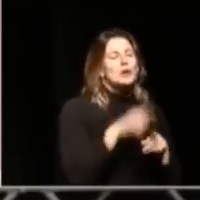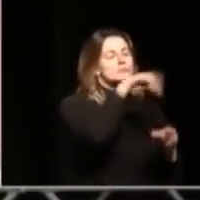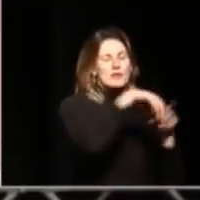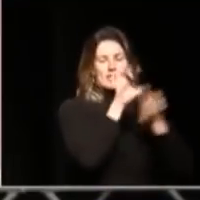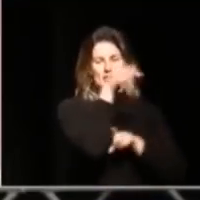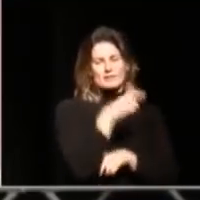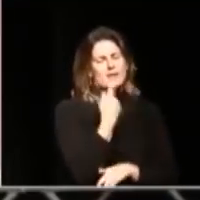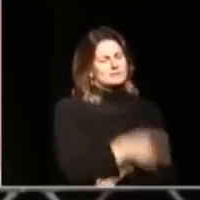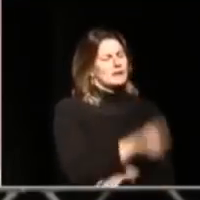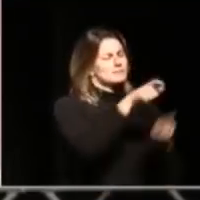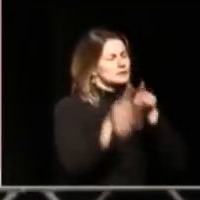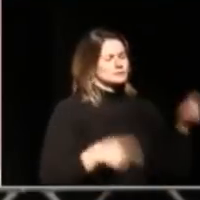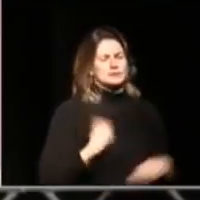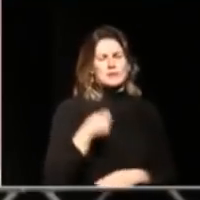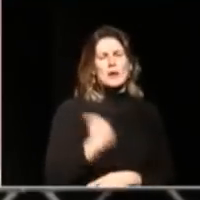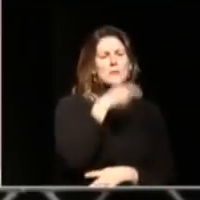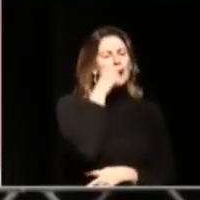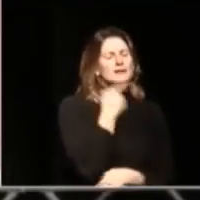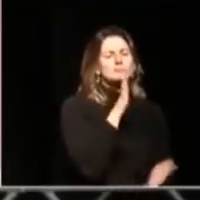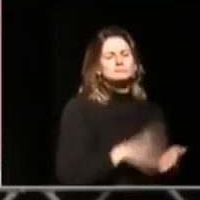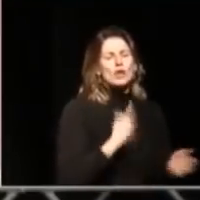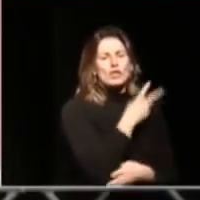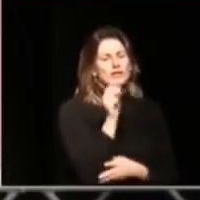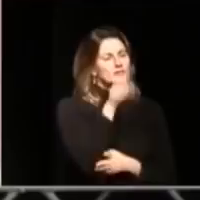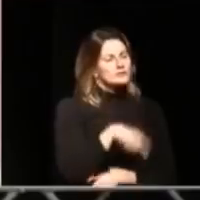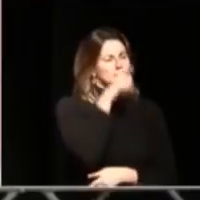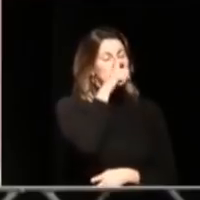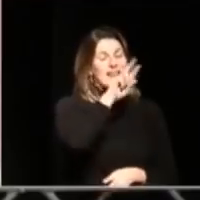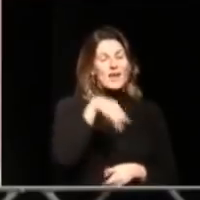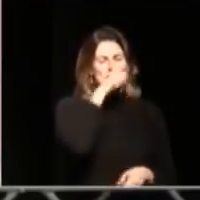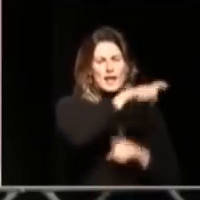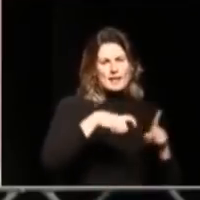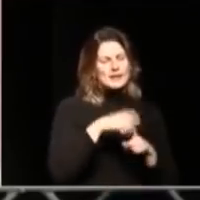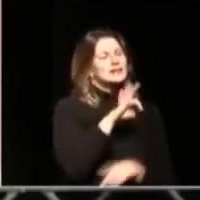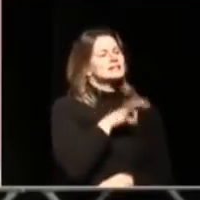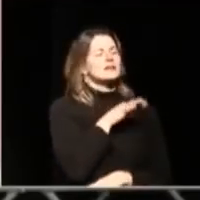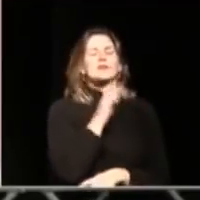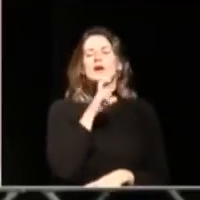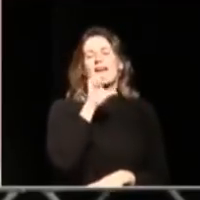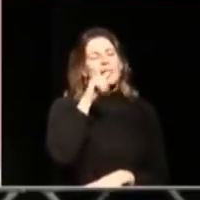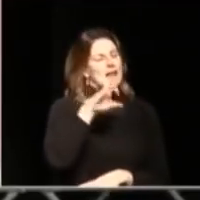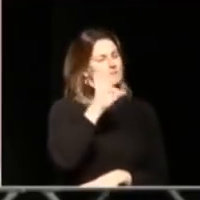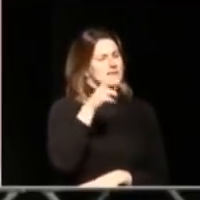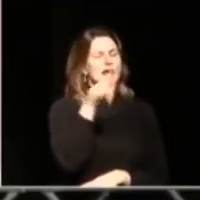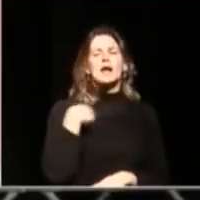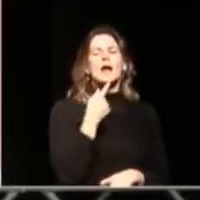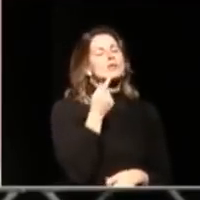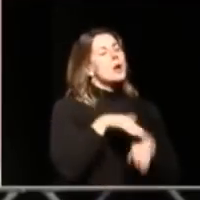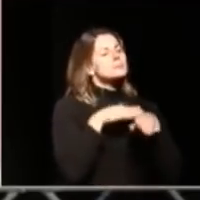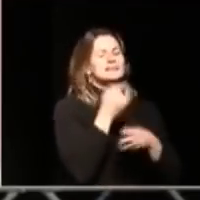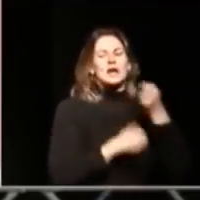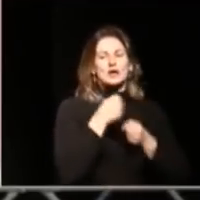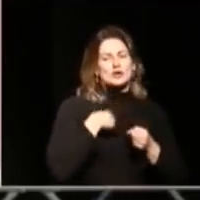Endesa el señor José María Aznar cobraba 200.000 euros al año. La señora Elena Salgado, exministra de Economía del PSOE,